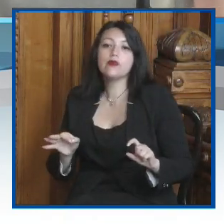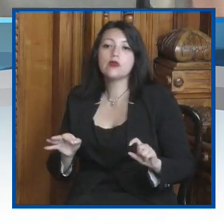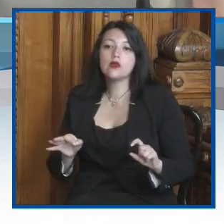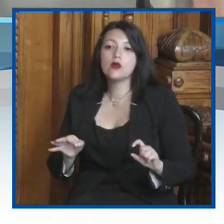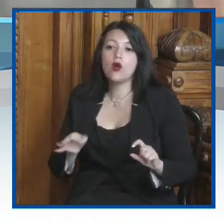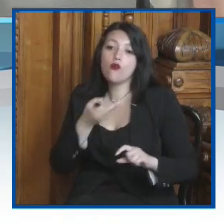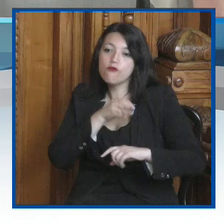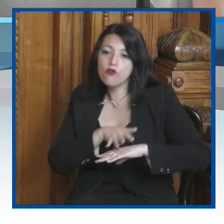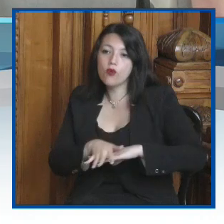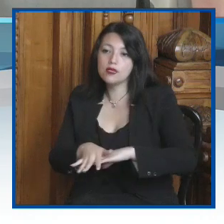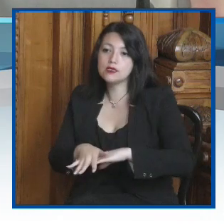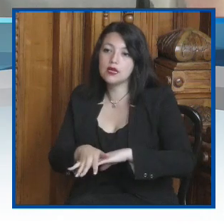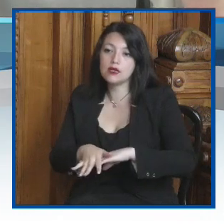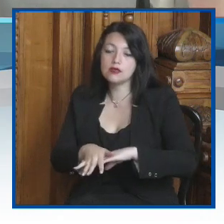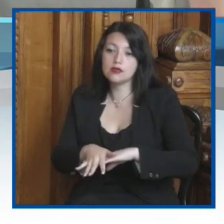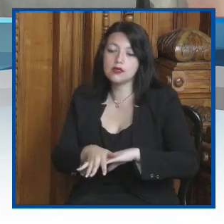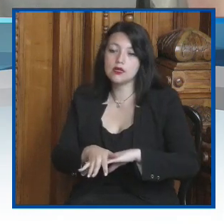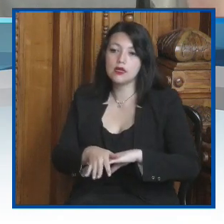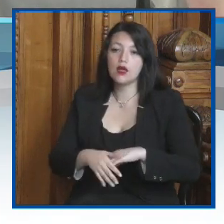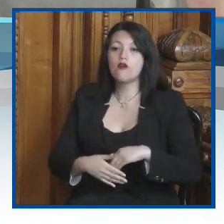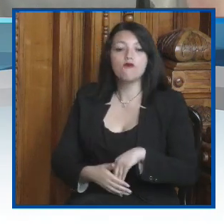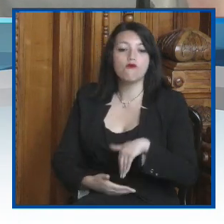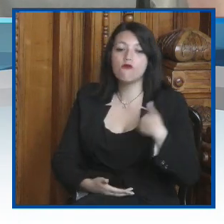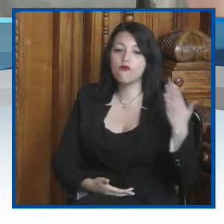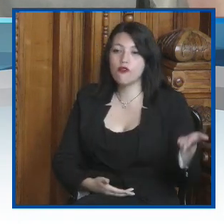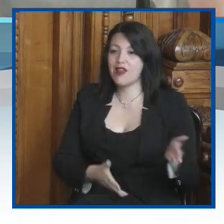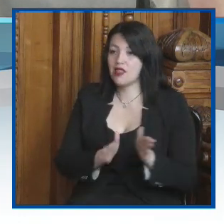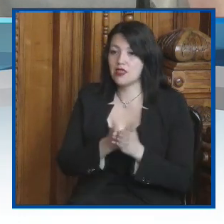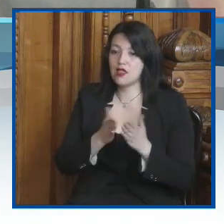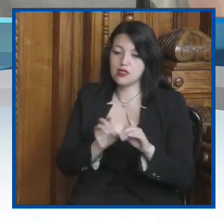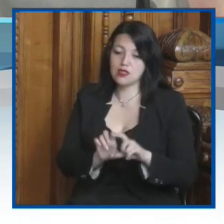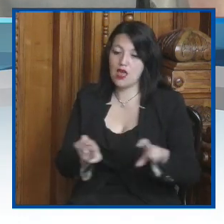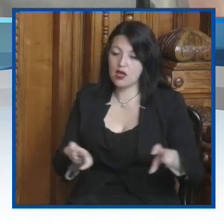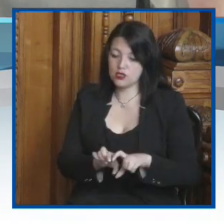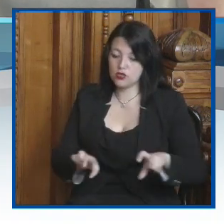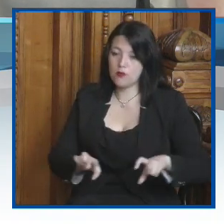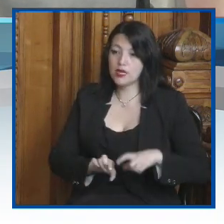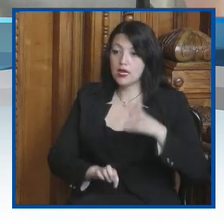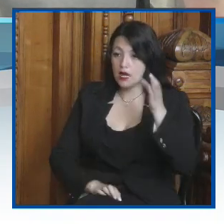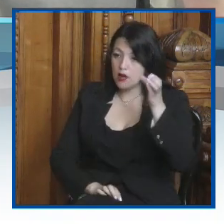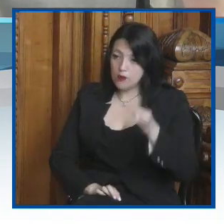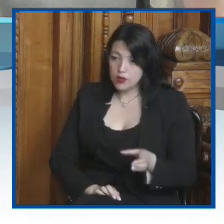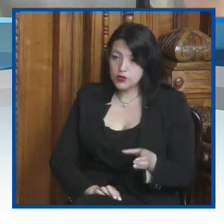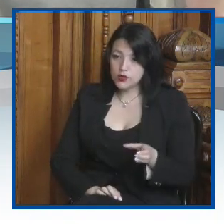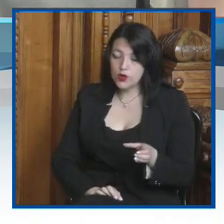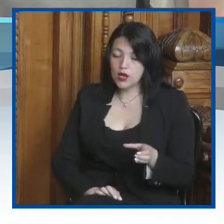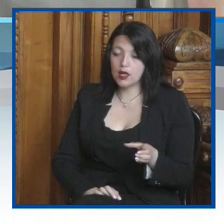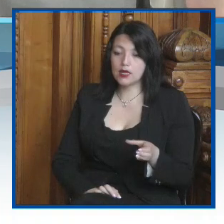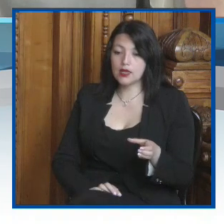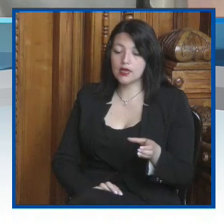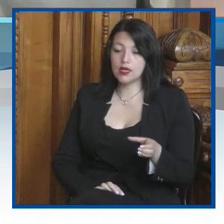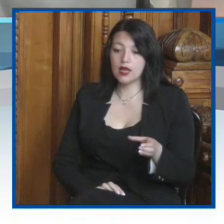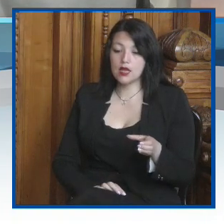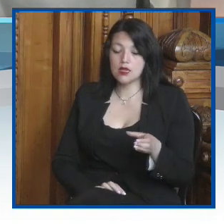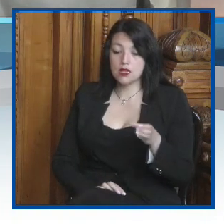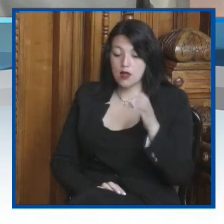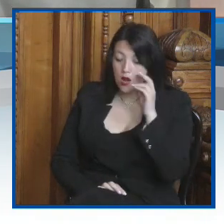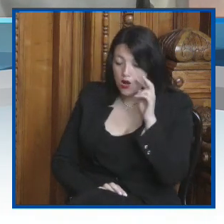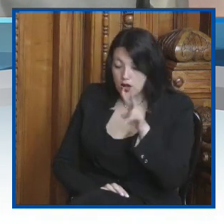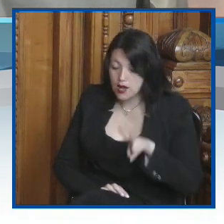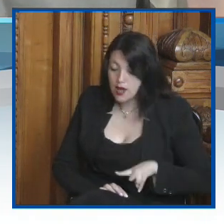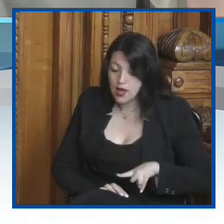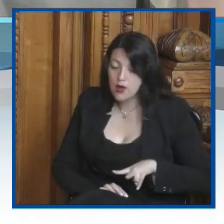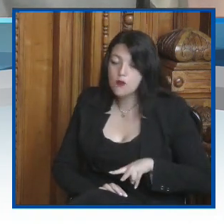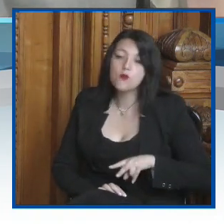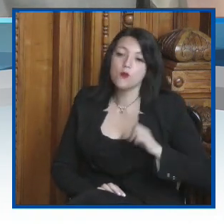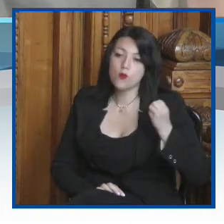jurisprudencial como nota al pie, fuera del texto. ¿Para qué? Para que la persona, que la idea es que cuando lo lea de una vez, esa